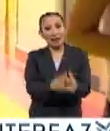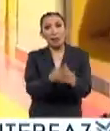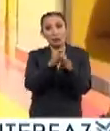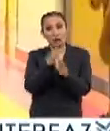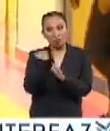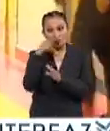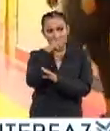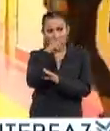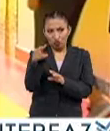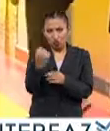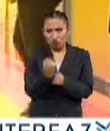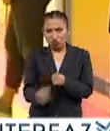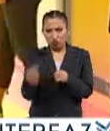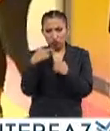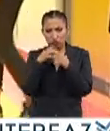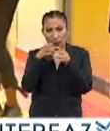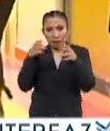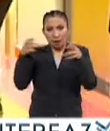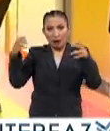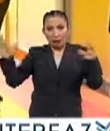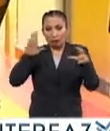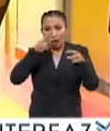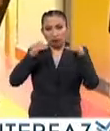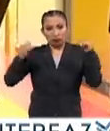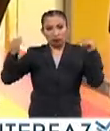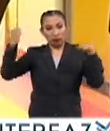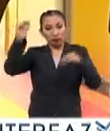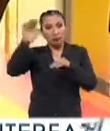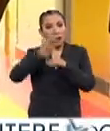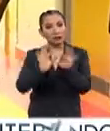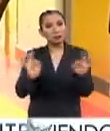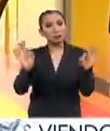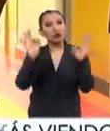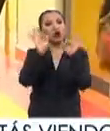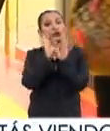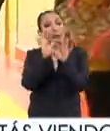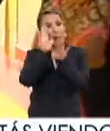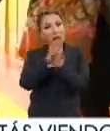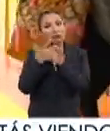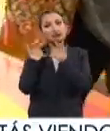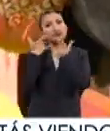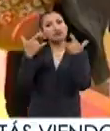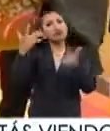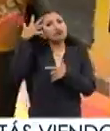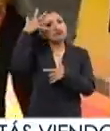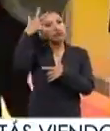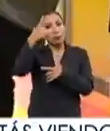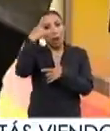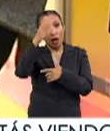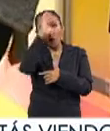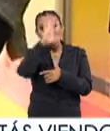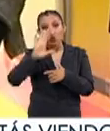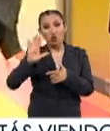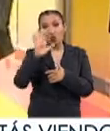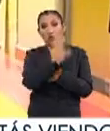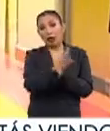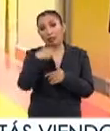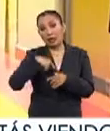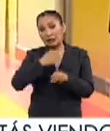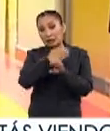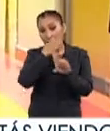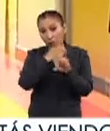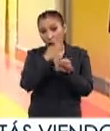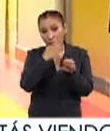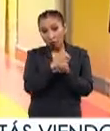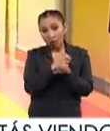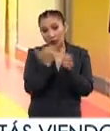porque se ha convertido cada vez en una feria más importante, más trascendente para la cultura de nuestro